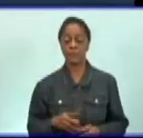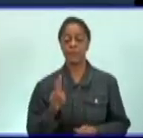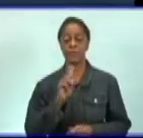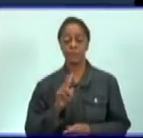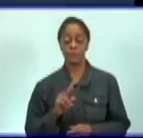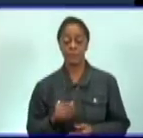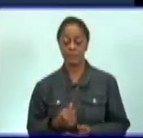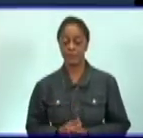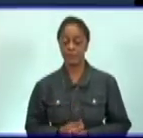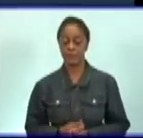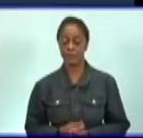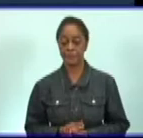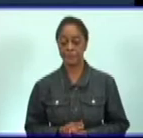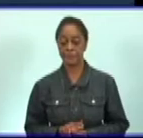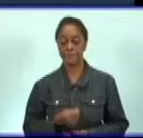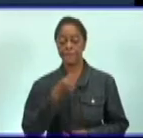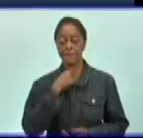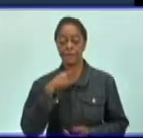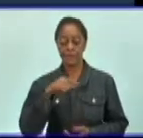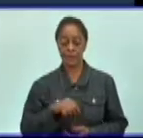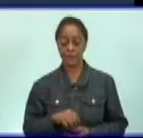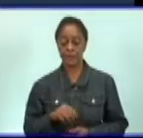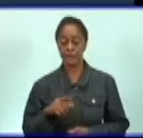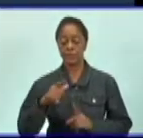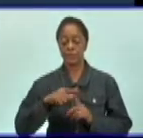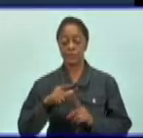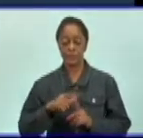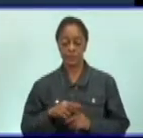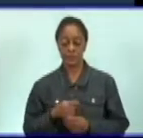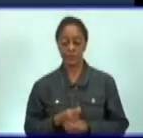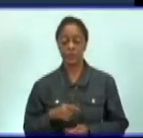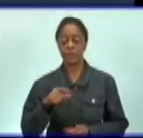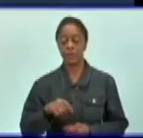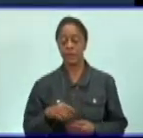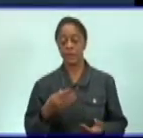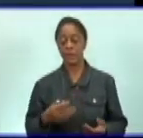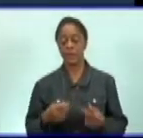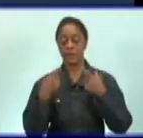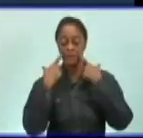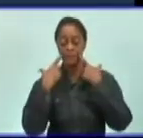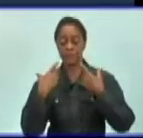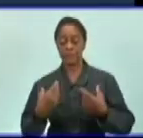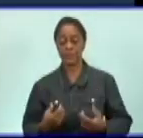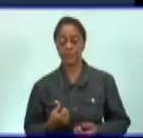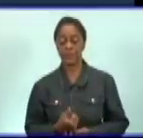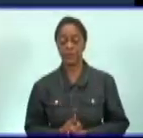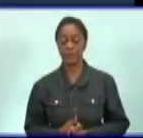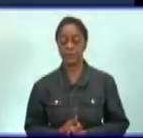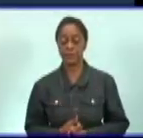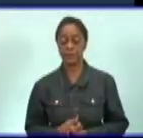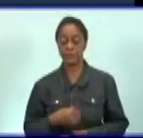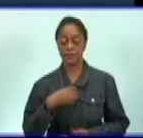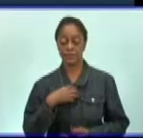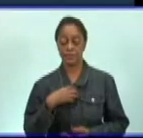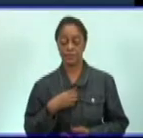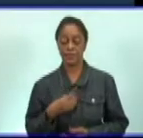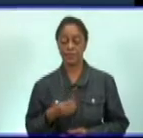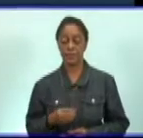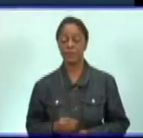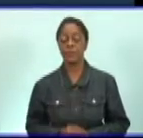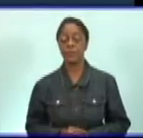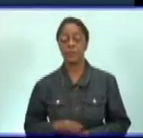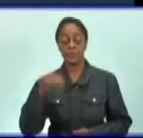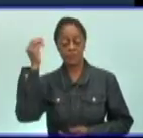variables. Ejercicios con textos en el que es importante que tengamos en cuenta